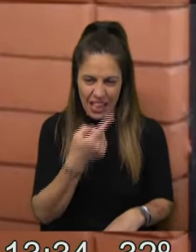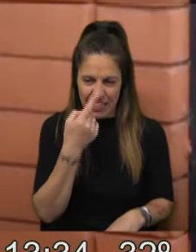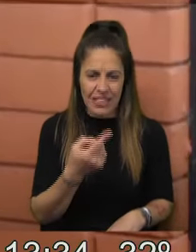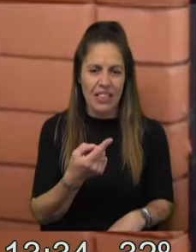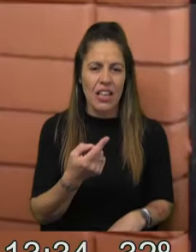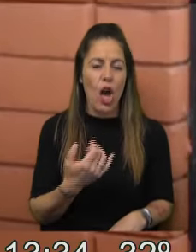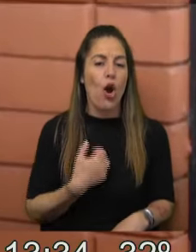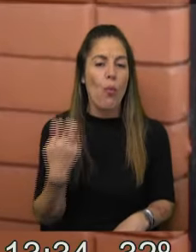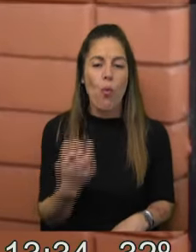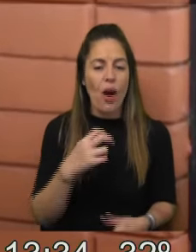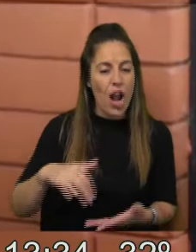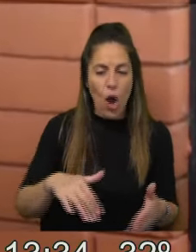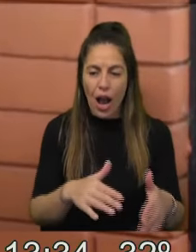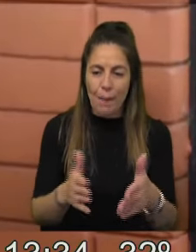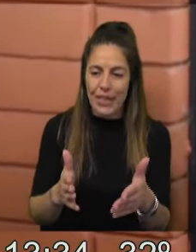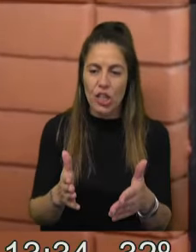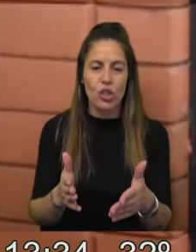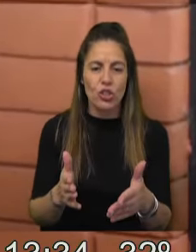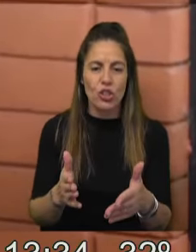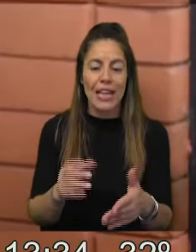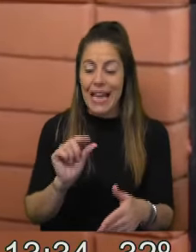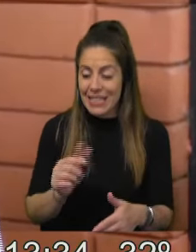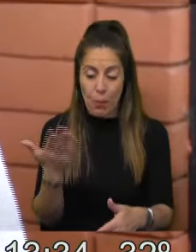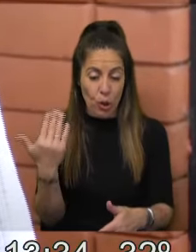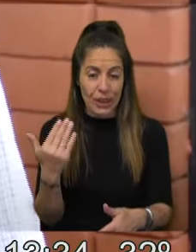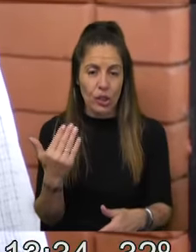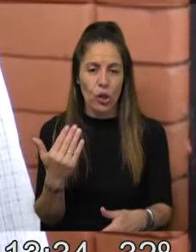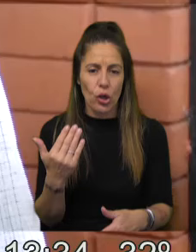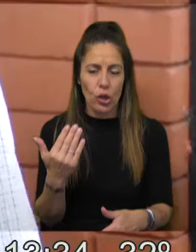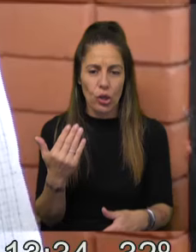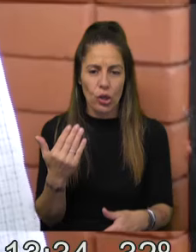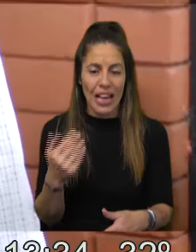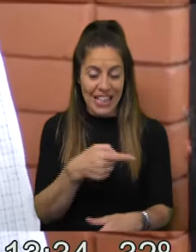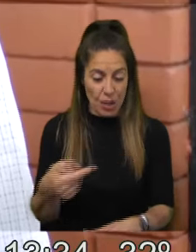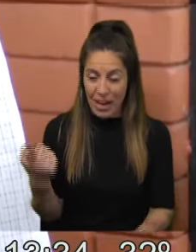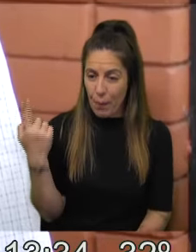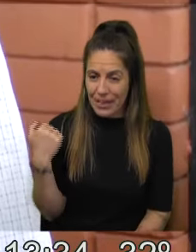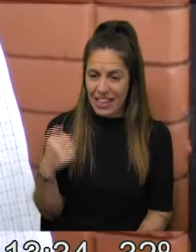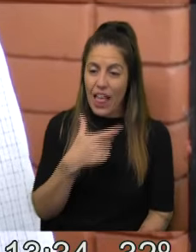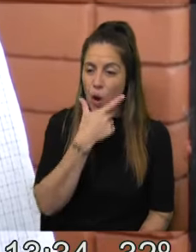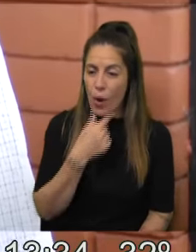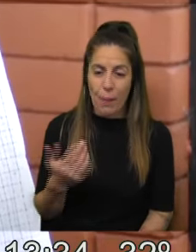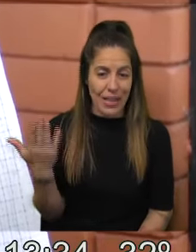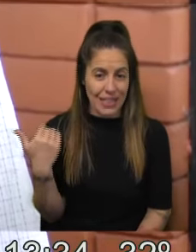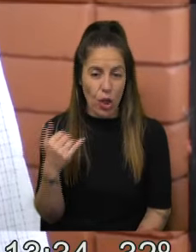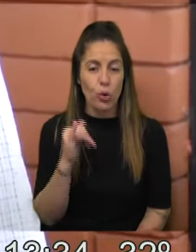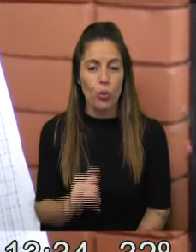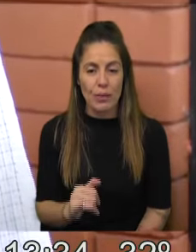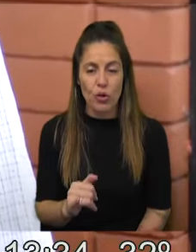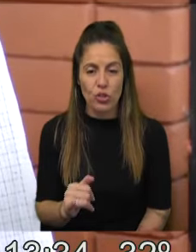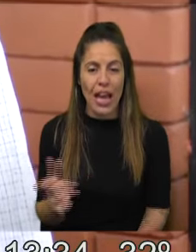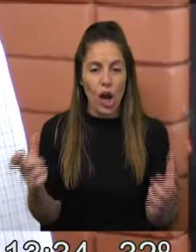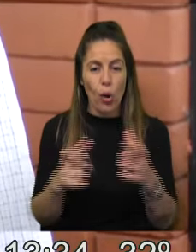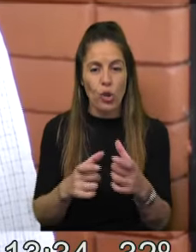cómo buscar los caminos y todo lo demás, y hace poquito, la semana pasada, el jueves, tuvimos con